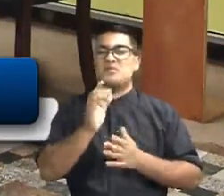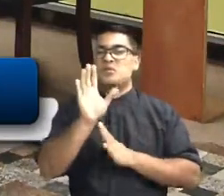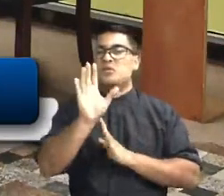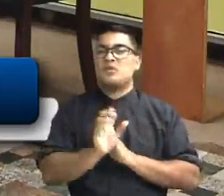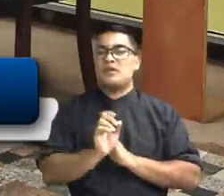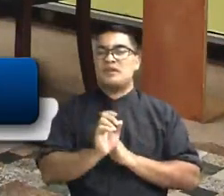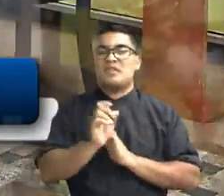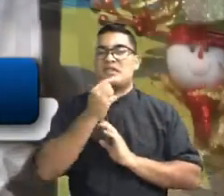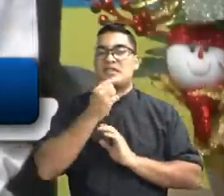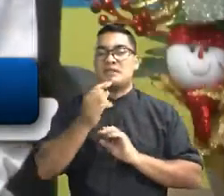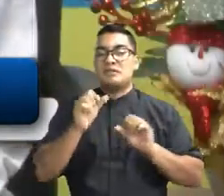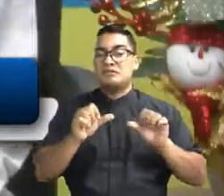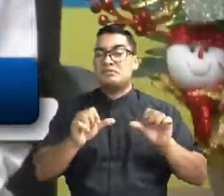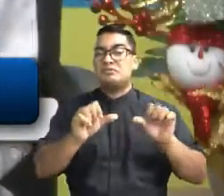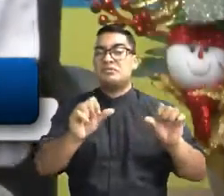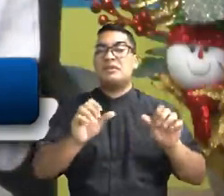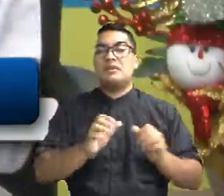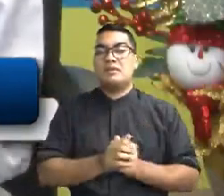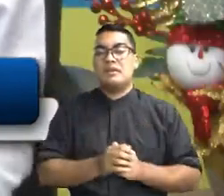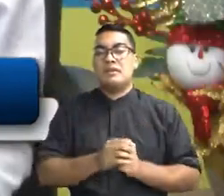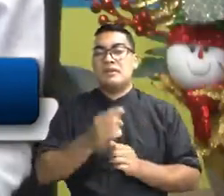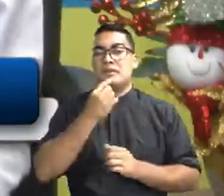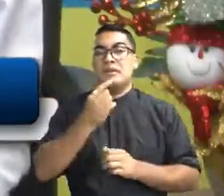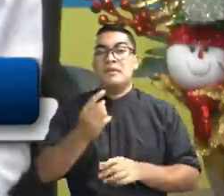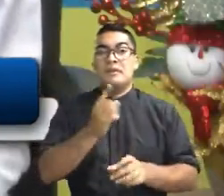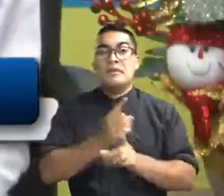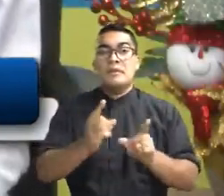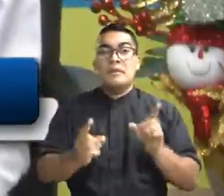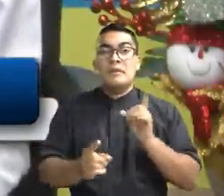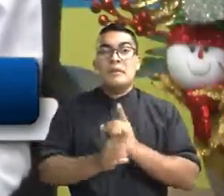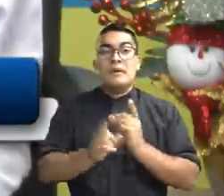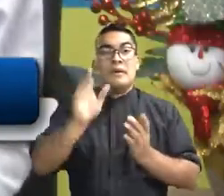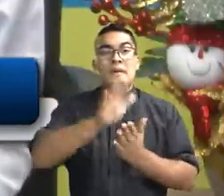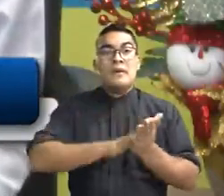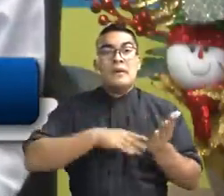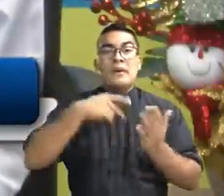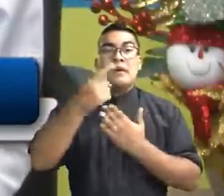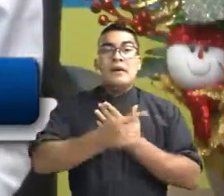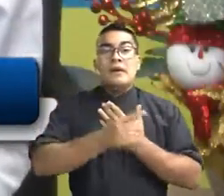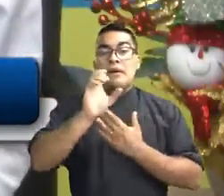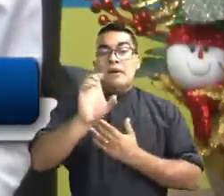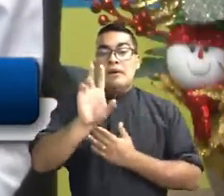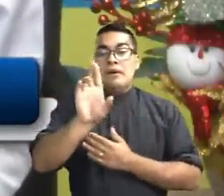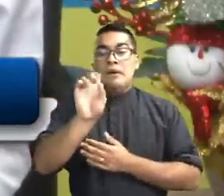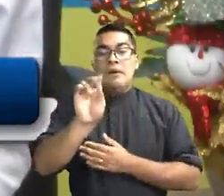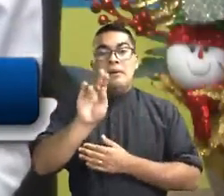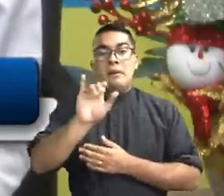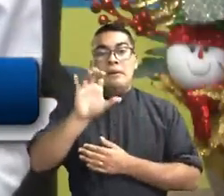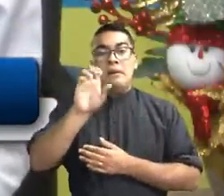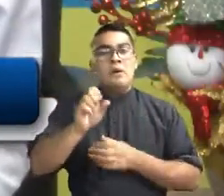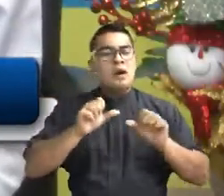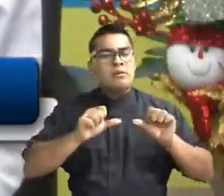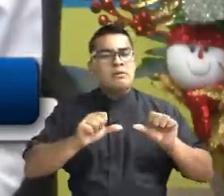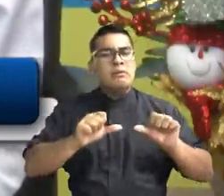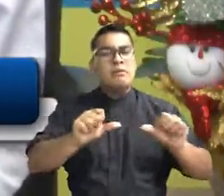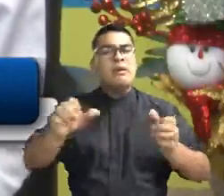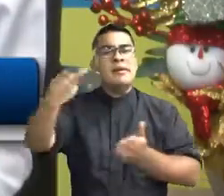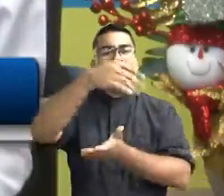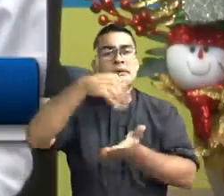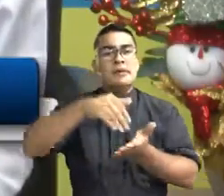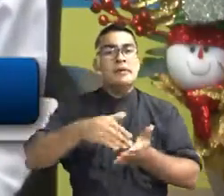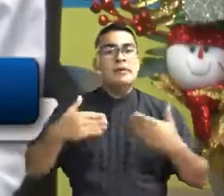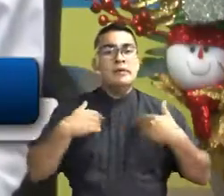crónicos, entonces ellos tienen que ingresar al programa de crónicos, y en el programa de crónicos en las unidades de salud, en los centros